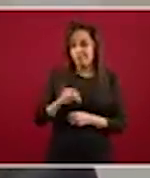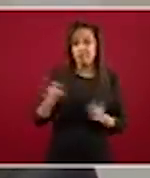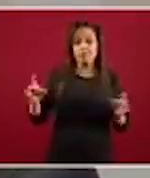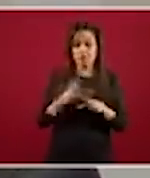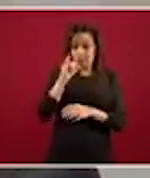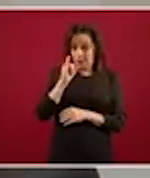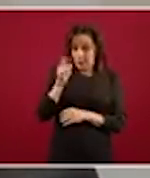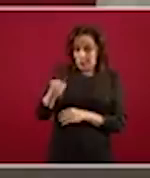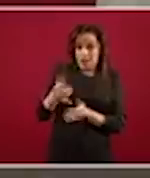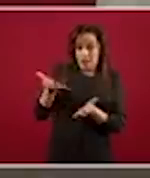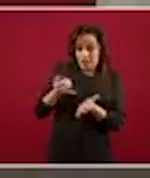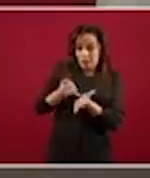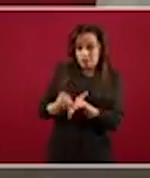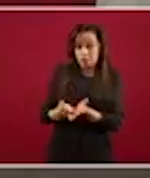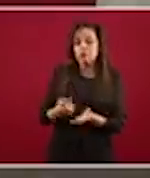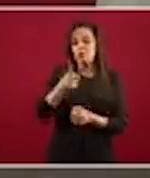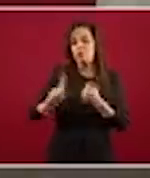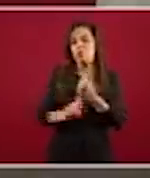producción mundial.